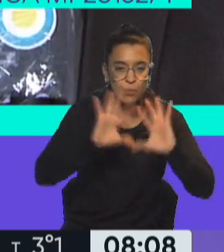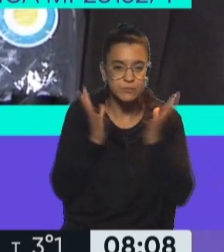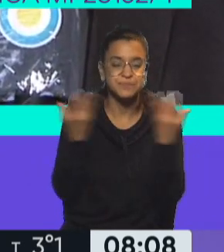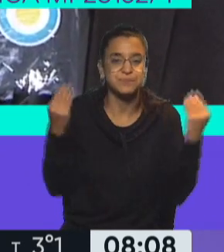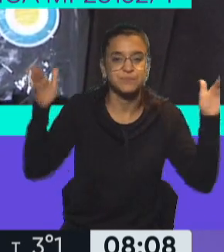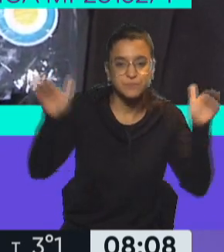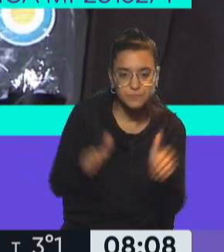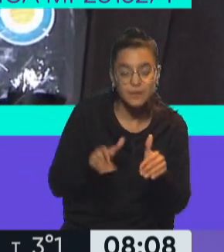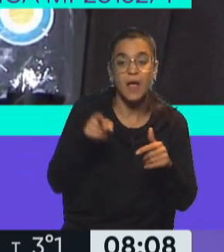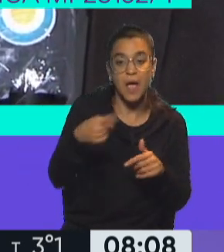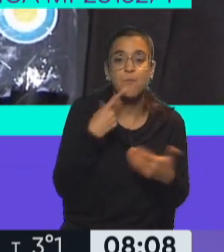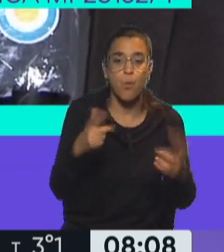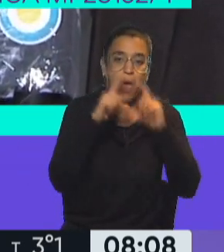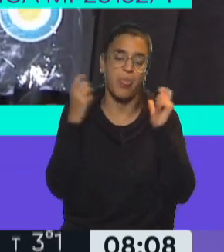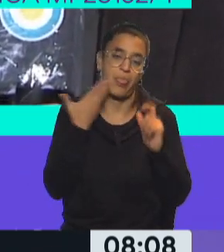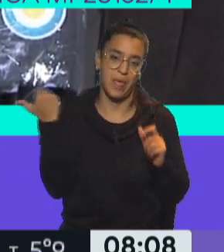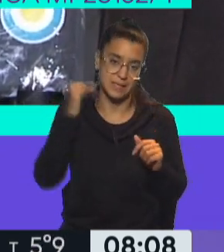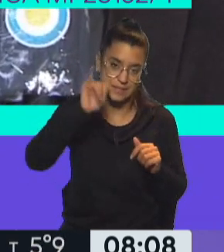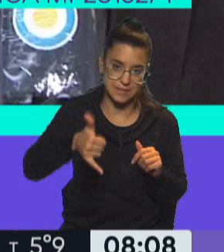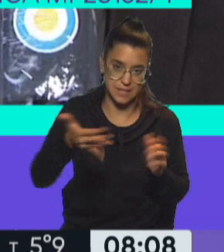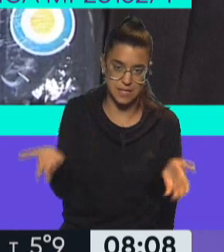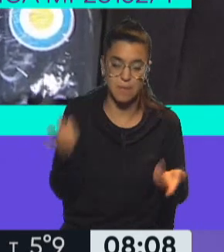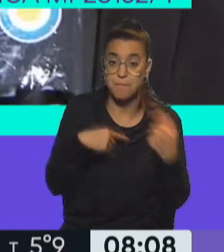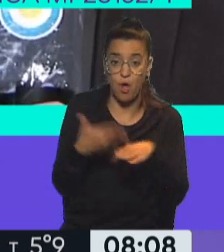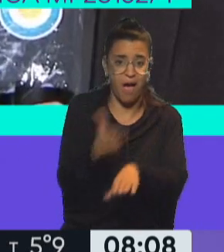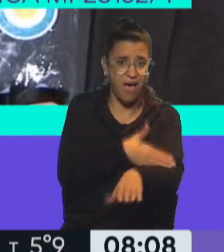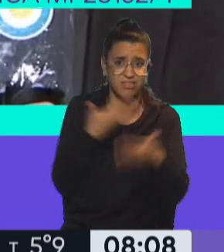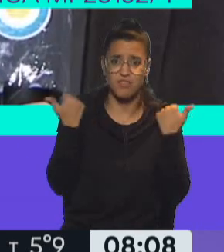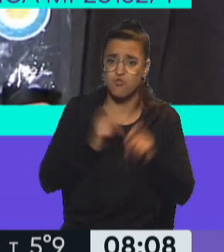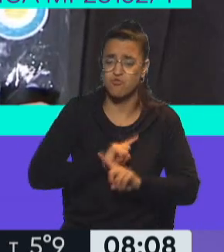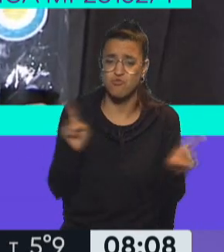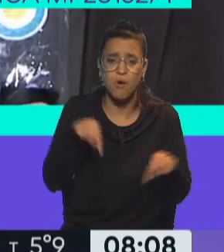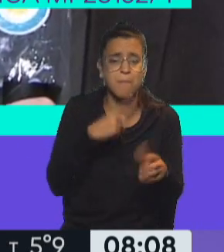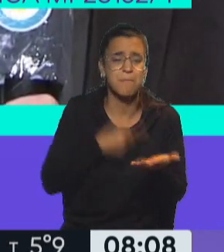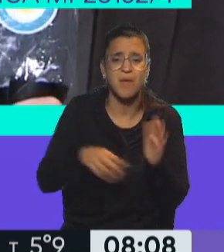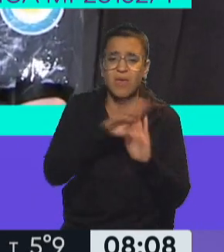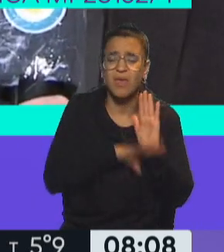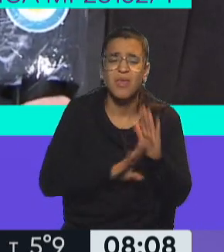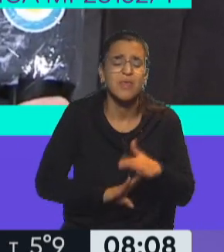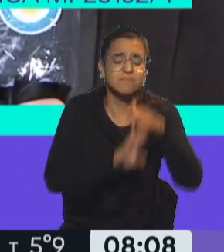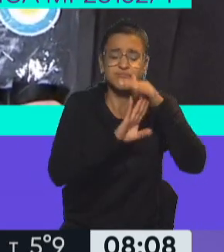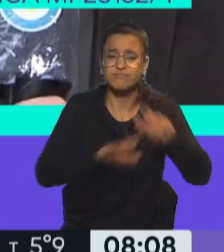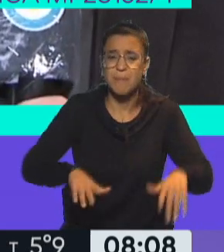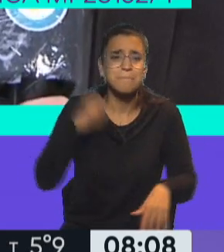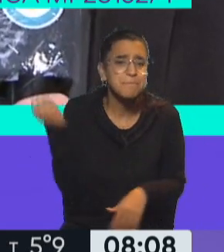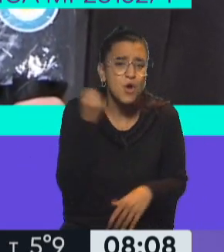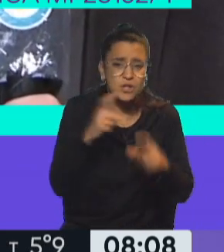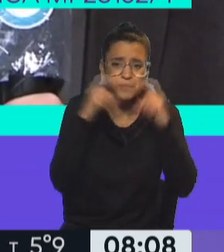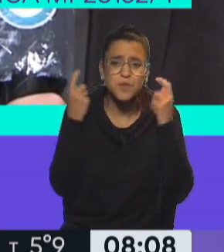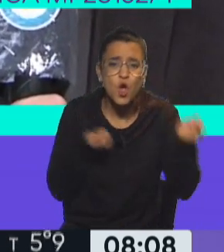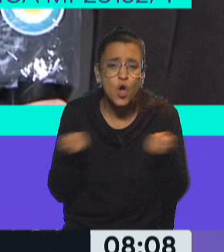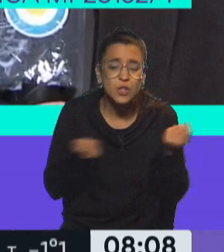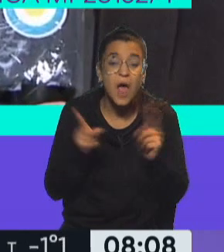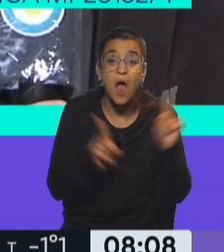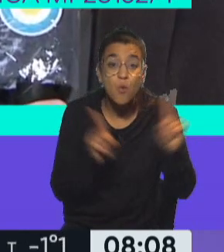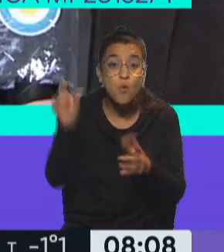baje. Y a partir de allí nos podremos quitar la mascarilla, pero antes no. Esta es la medida más efectiva de control de la pandemia. Hay países que han